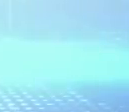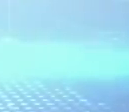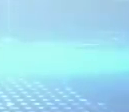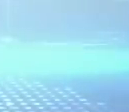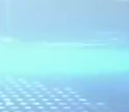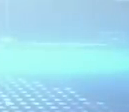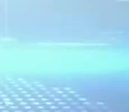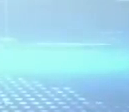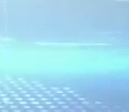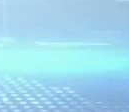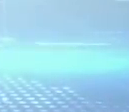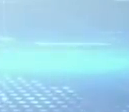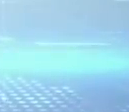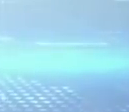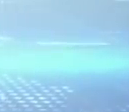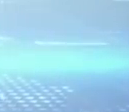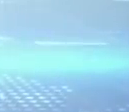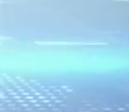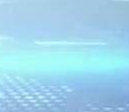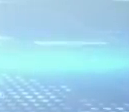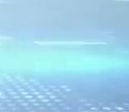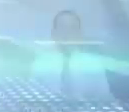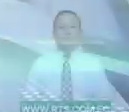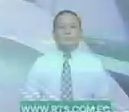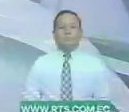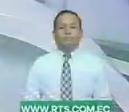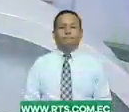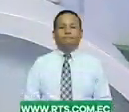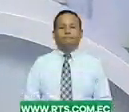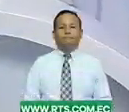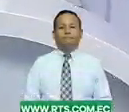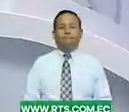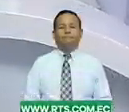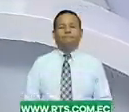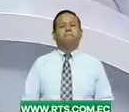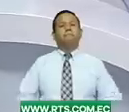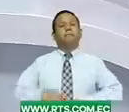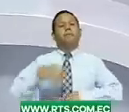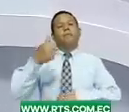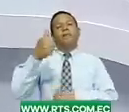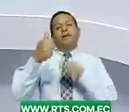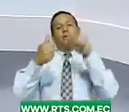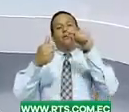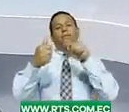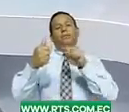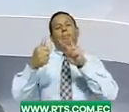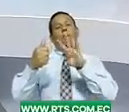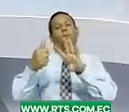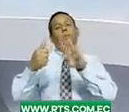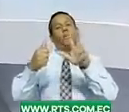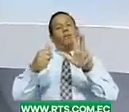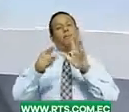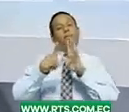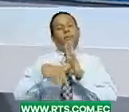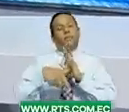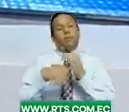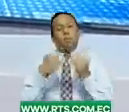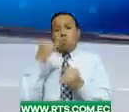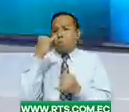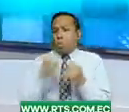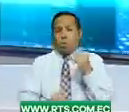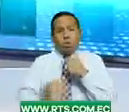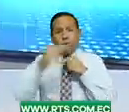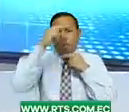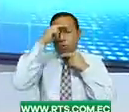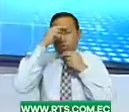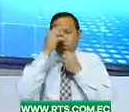Diez de la noche con 43 minutos y tenemos una noticia de última hora. Maite Morán nos tiene todos los pormenores. Maite, ¿en qué lugar te encuentras